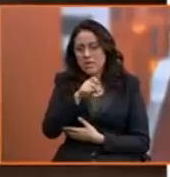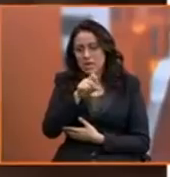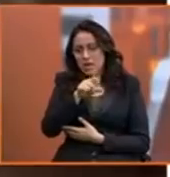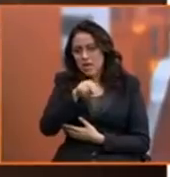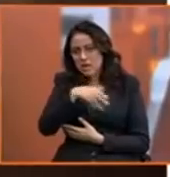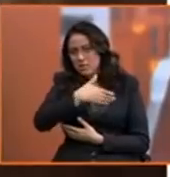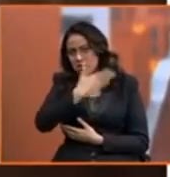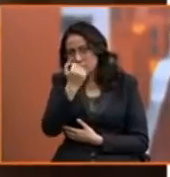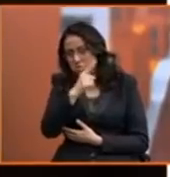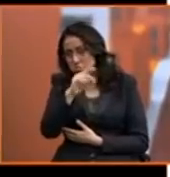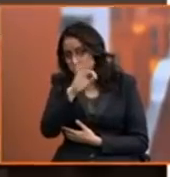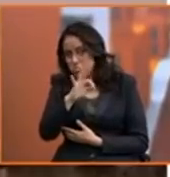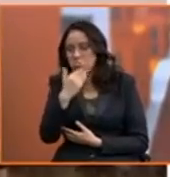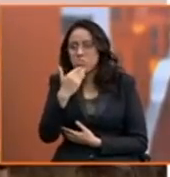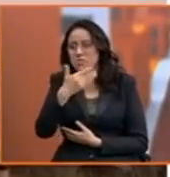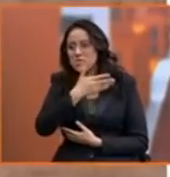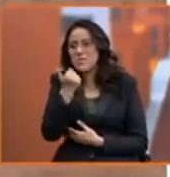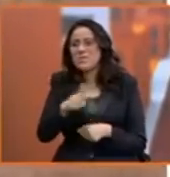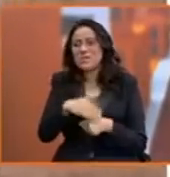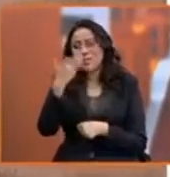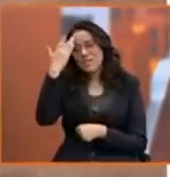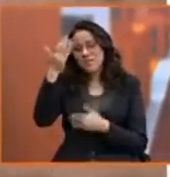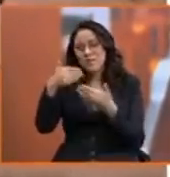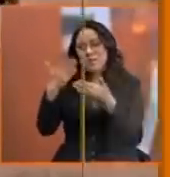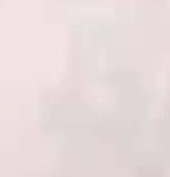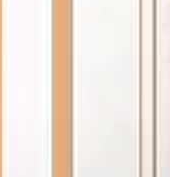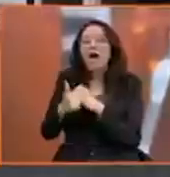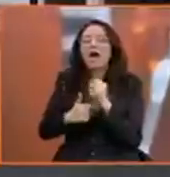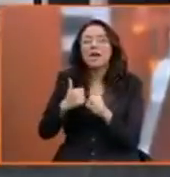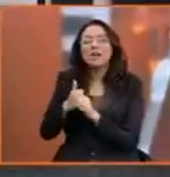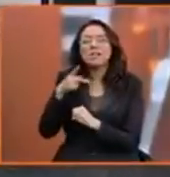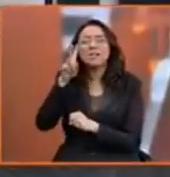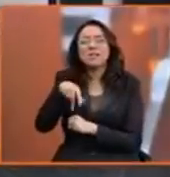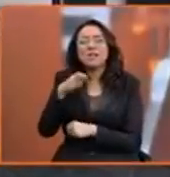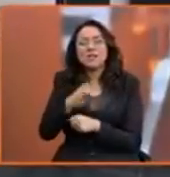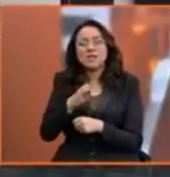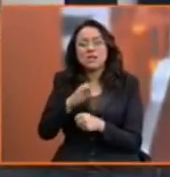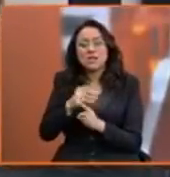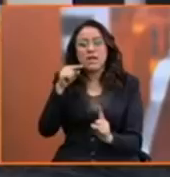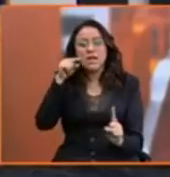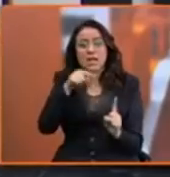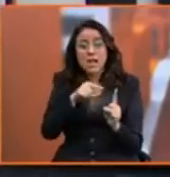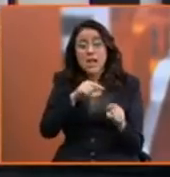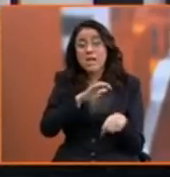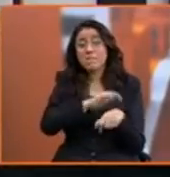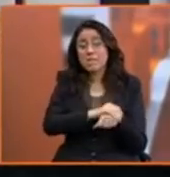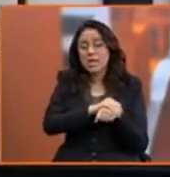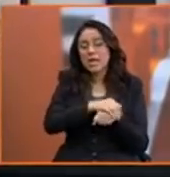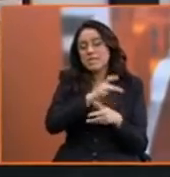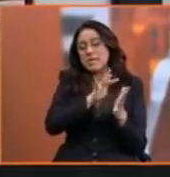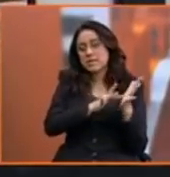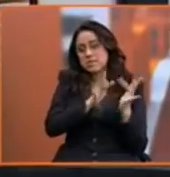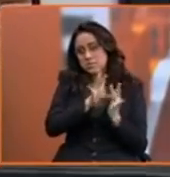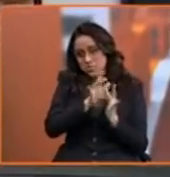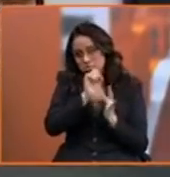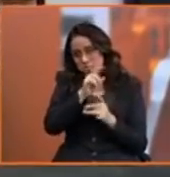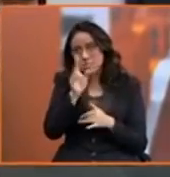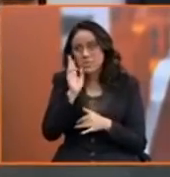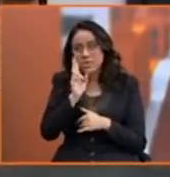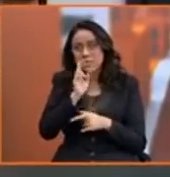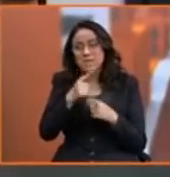no la sabremos, pues porque pasaron hace muchísimos años, pero lo que sí sabemos es que es una discípula de Jesucristo, del legado de ese maestro que